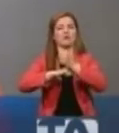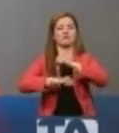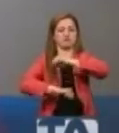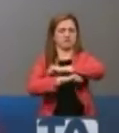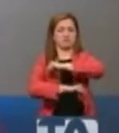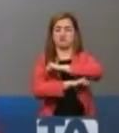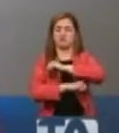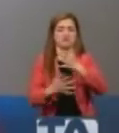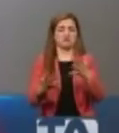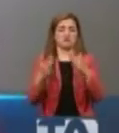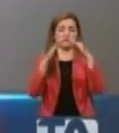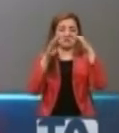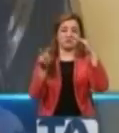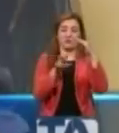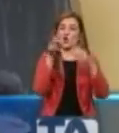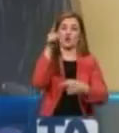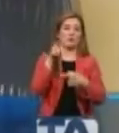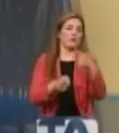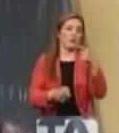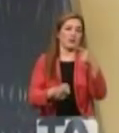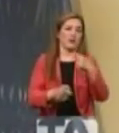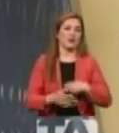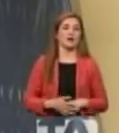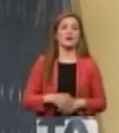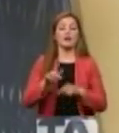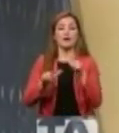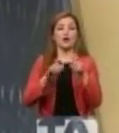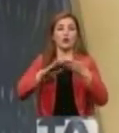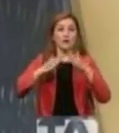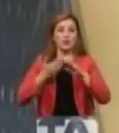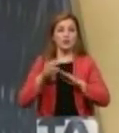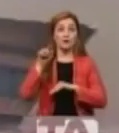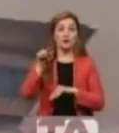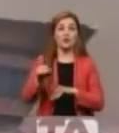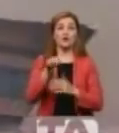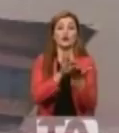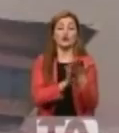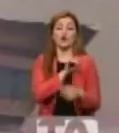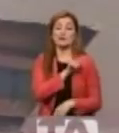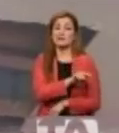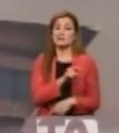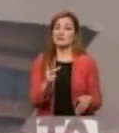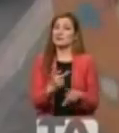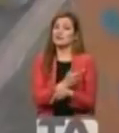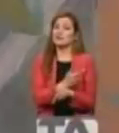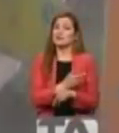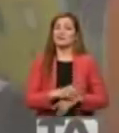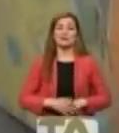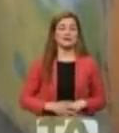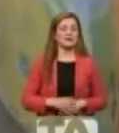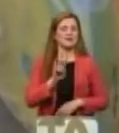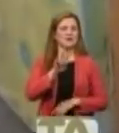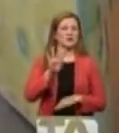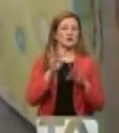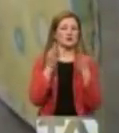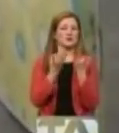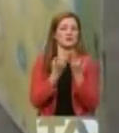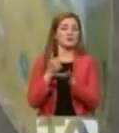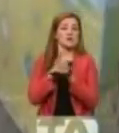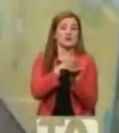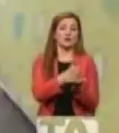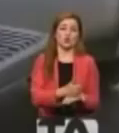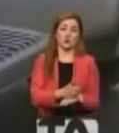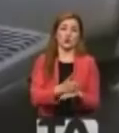no hay condiciones de habitabilidad. La comunidad de Joyaxí y Yagos del cantón Chunchi son las más afectadas. Cerca de 24 familias recibieron